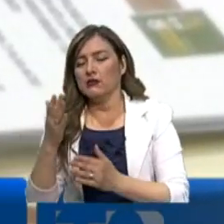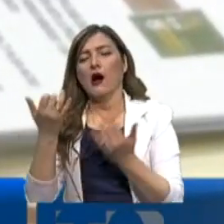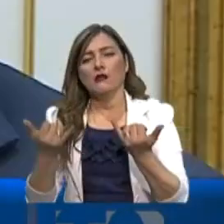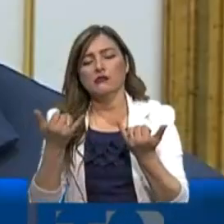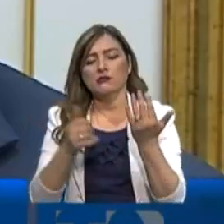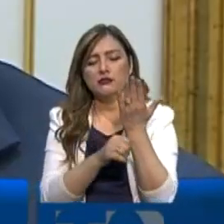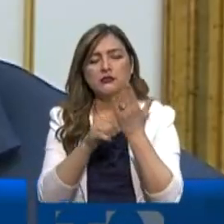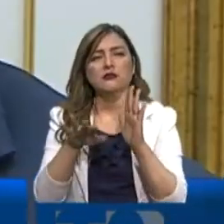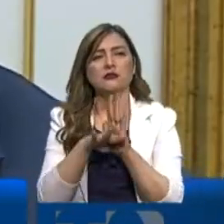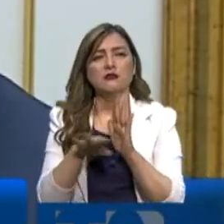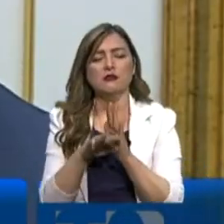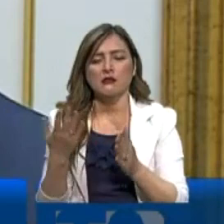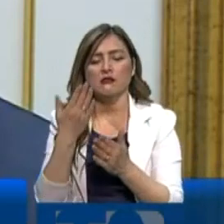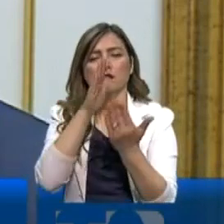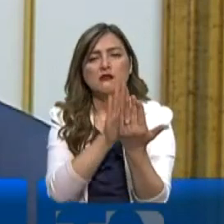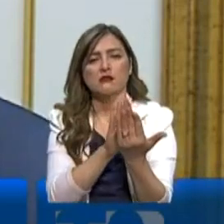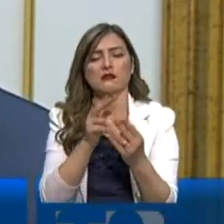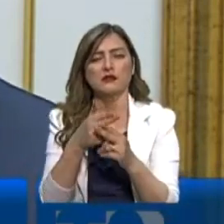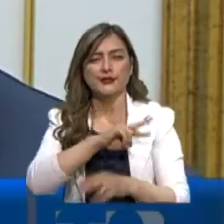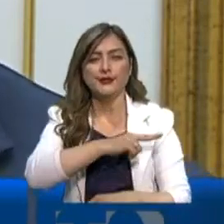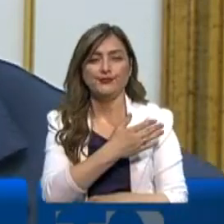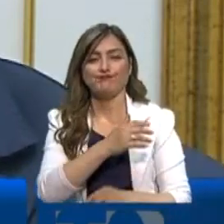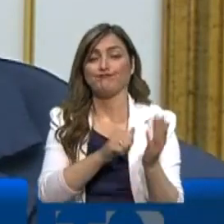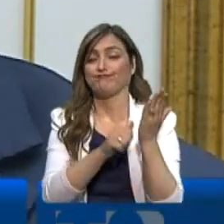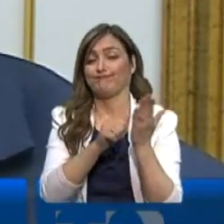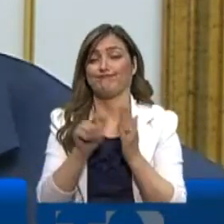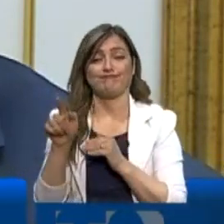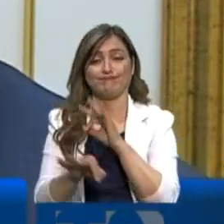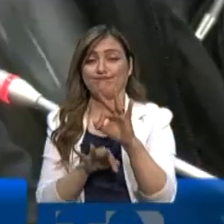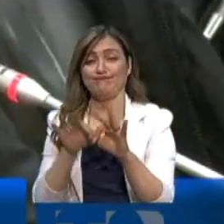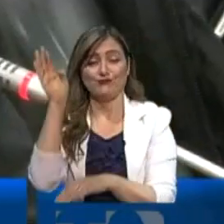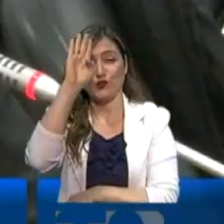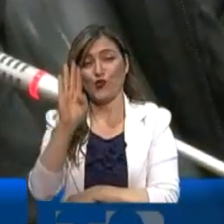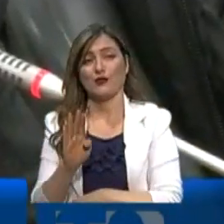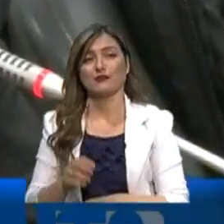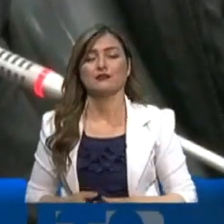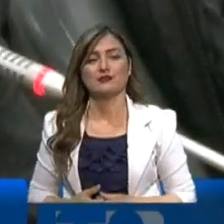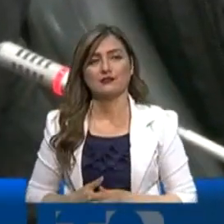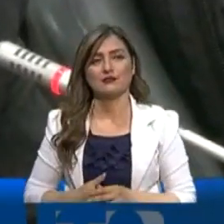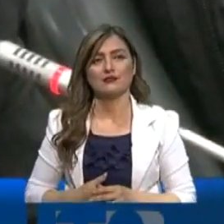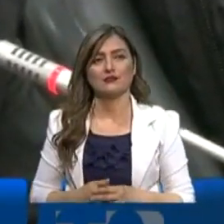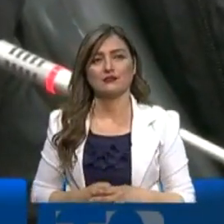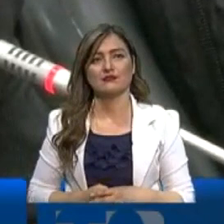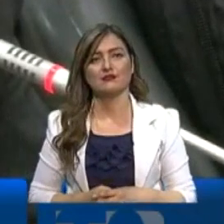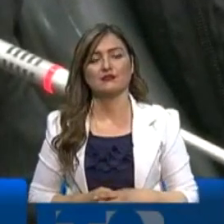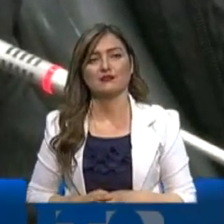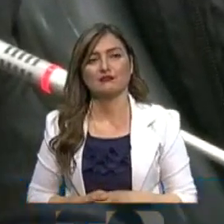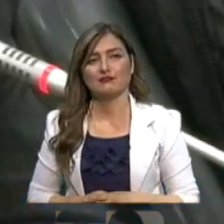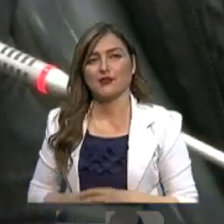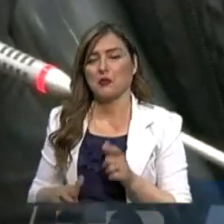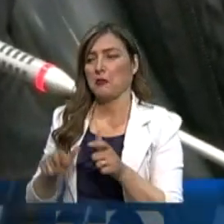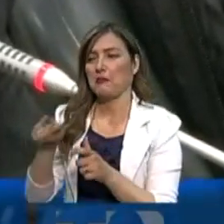ministro de Energía, pues lo convocaron por haber sido exviceministro y nunca ocupó ese cargo. Qué pena que los interpelantes no sepan en qué